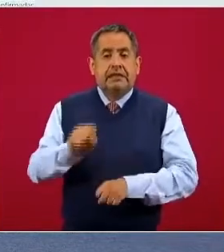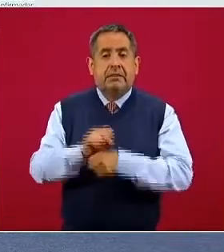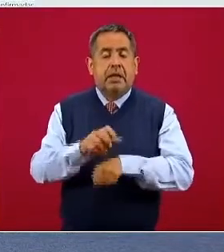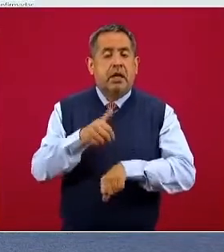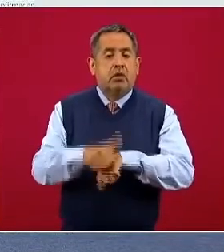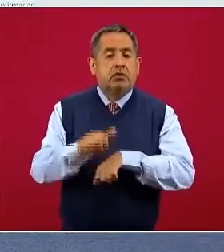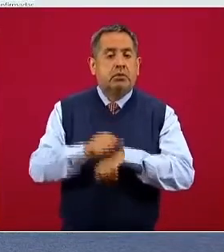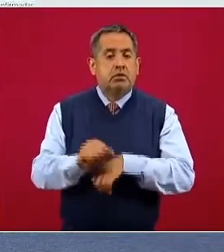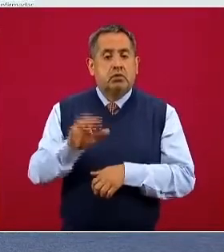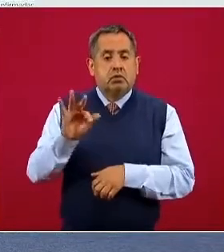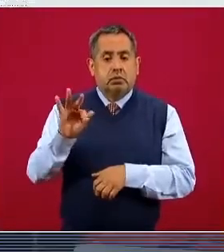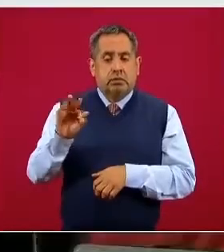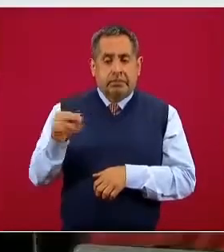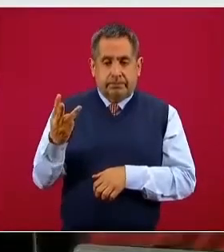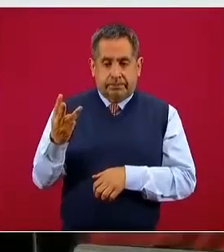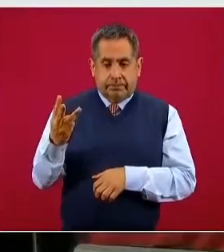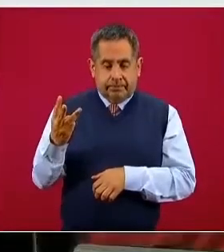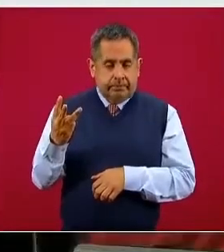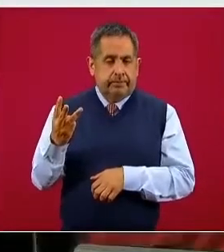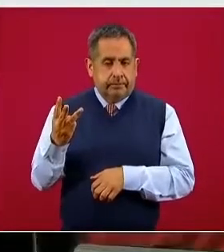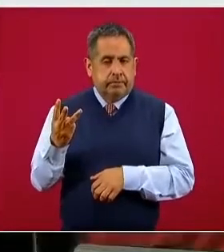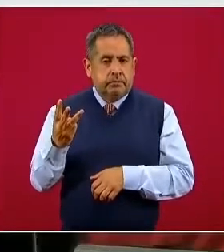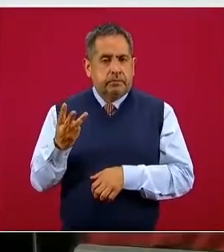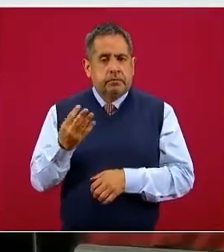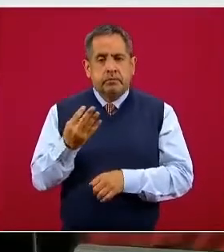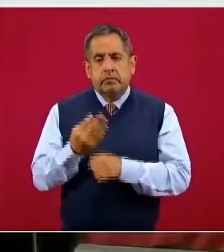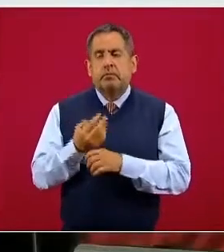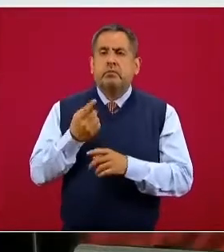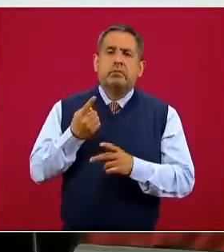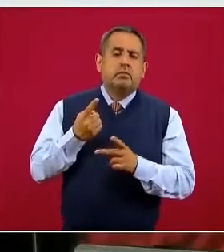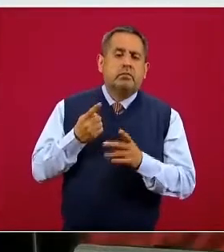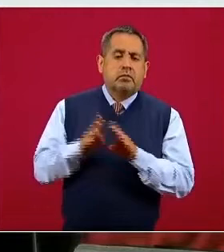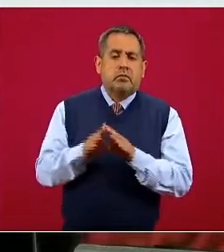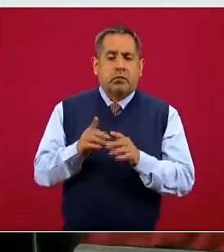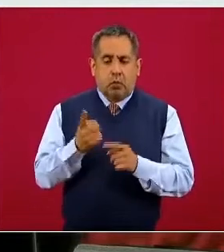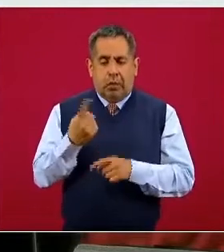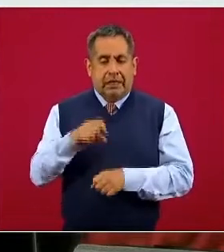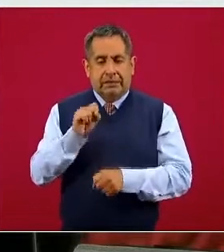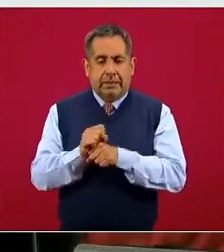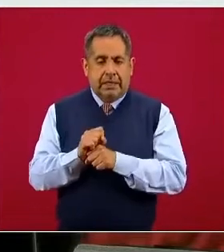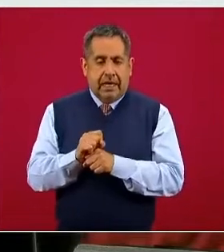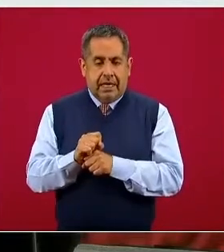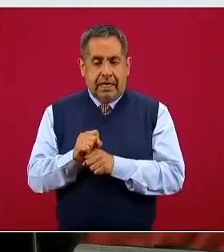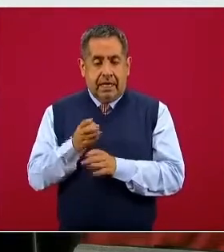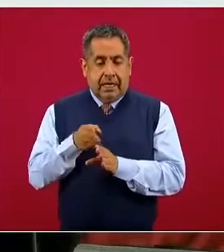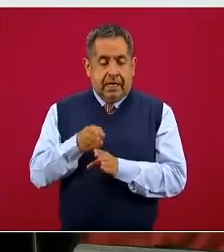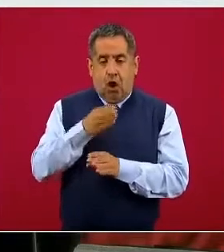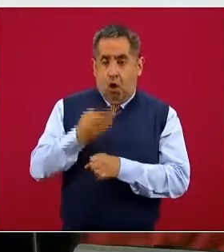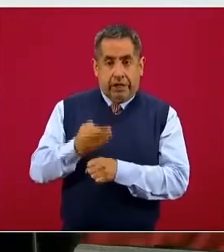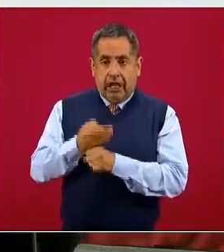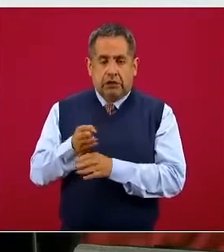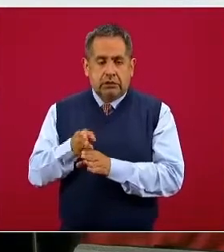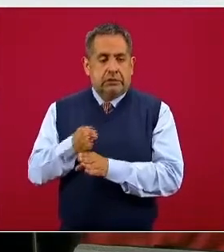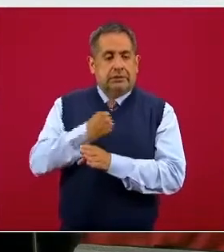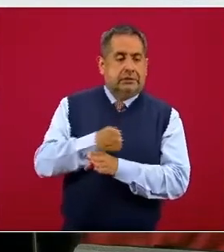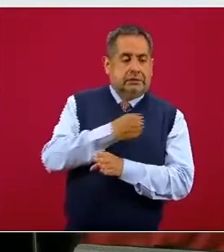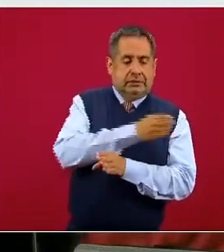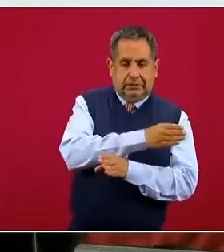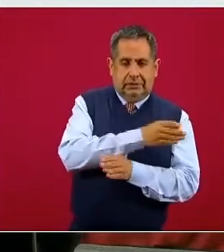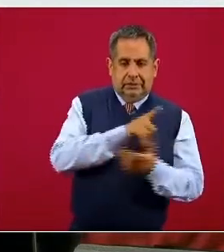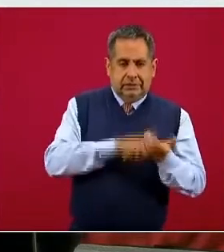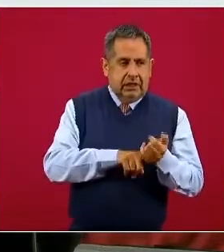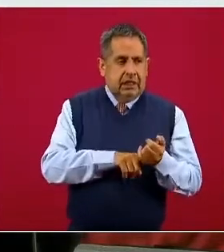número 43, que es una semana que se encuentra 2 semanas atrás de la que